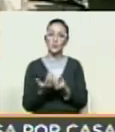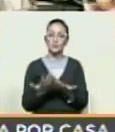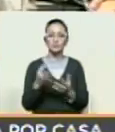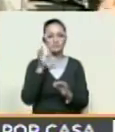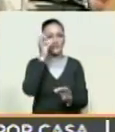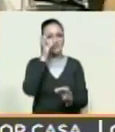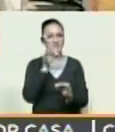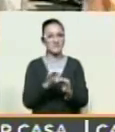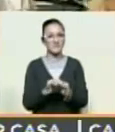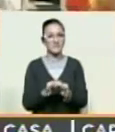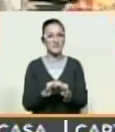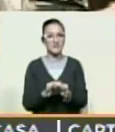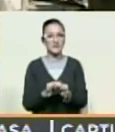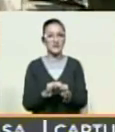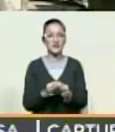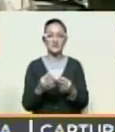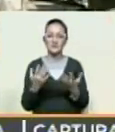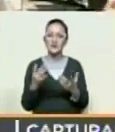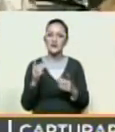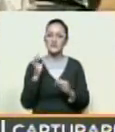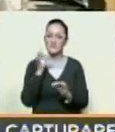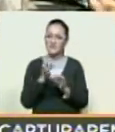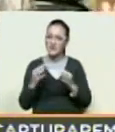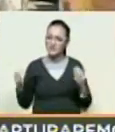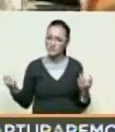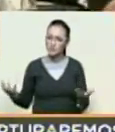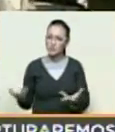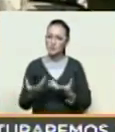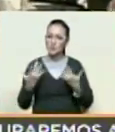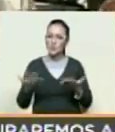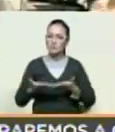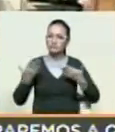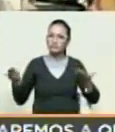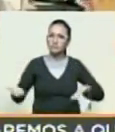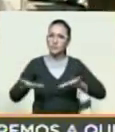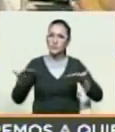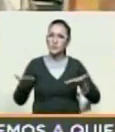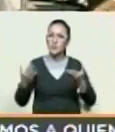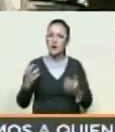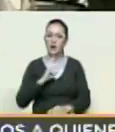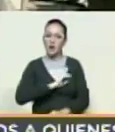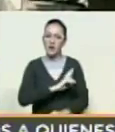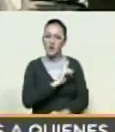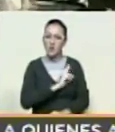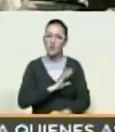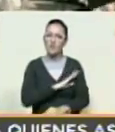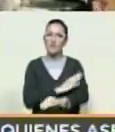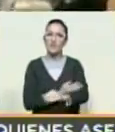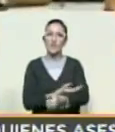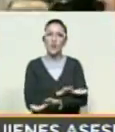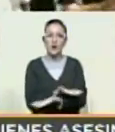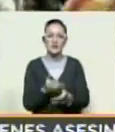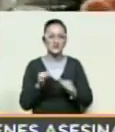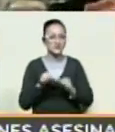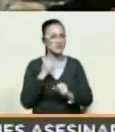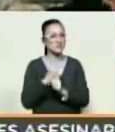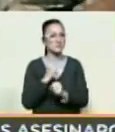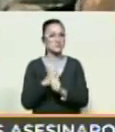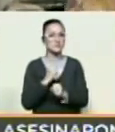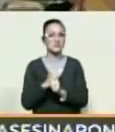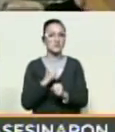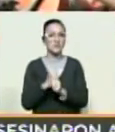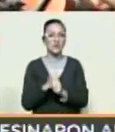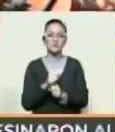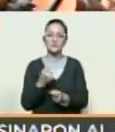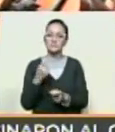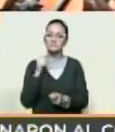fe, de acto de manifestación de fe, un acto religioso que nos siga dando fuerza para seguir trabajando por